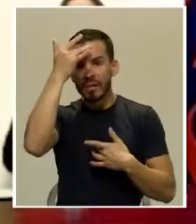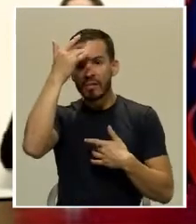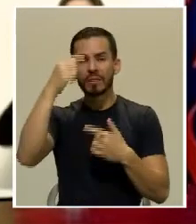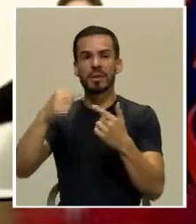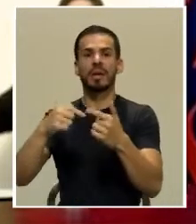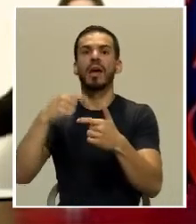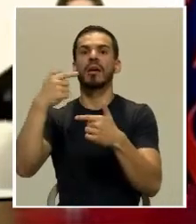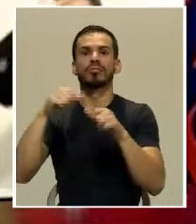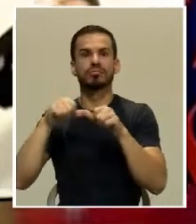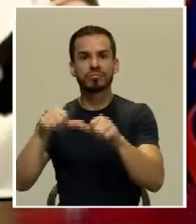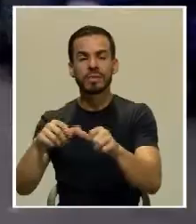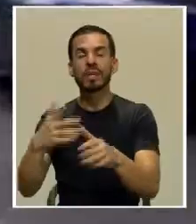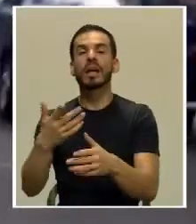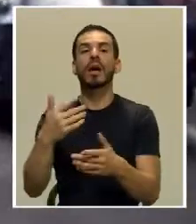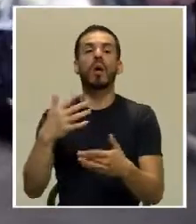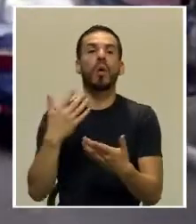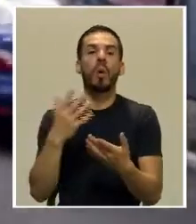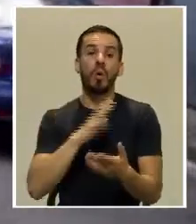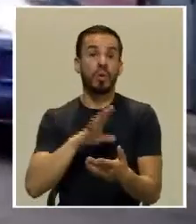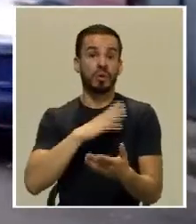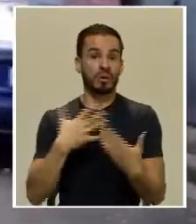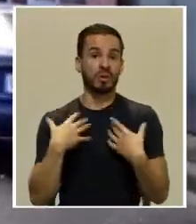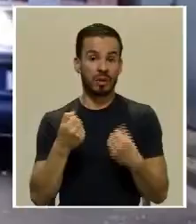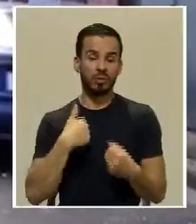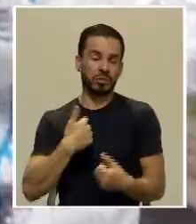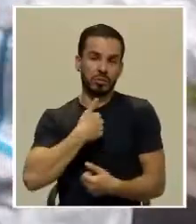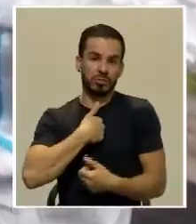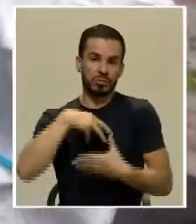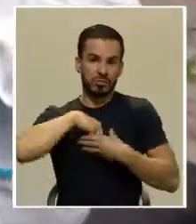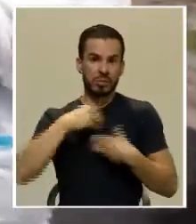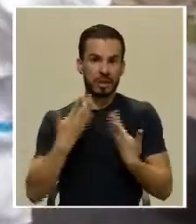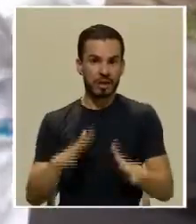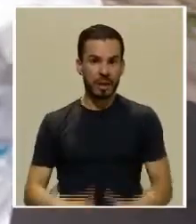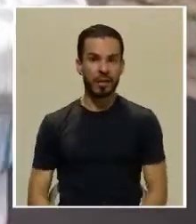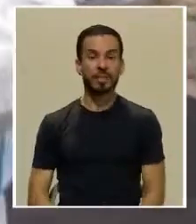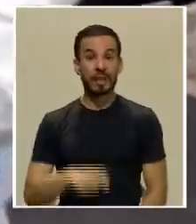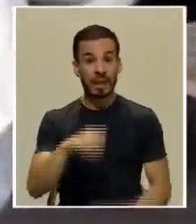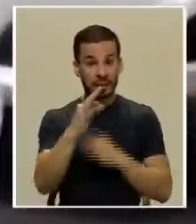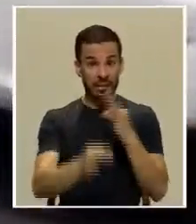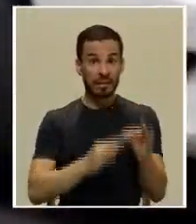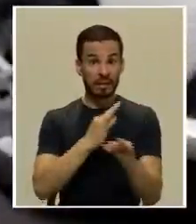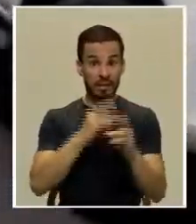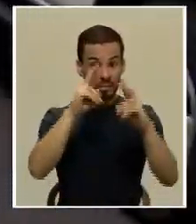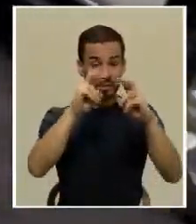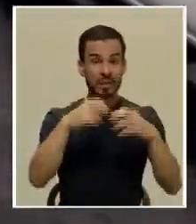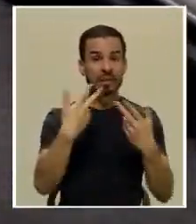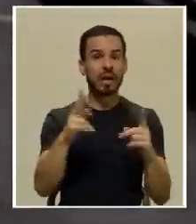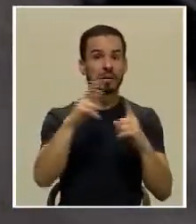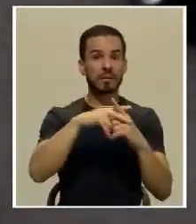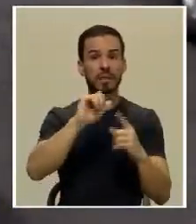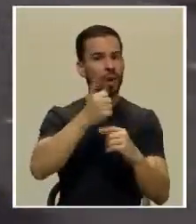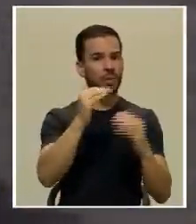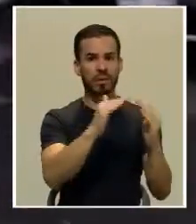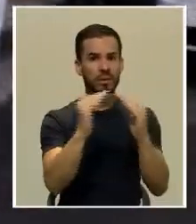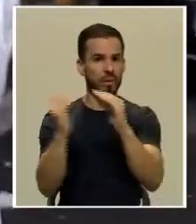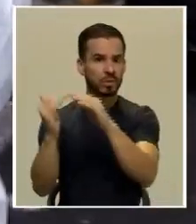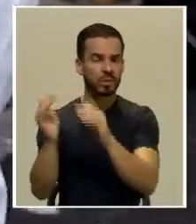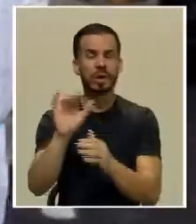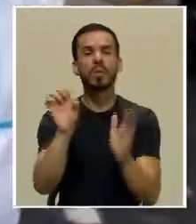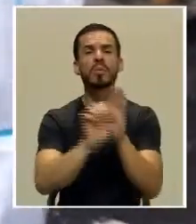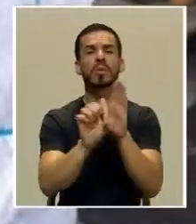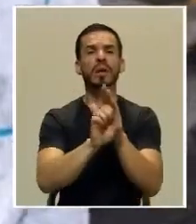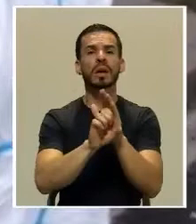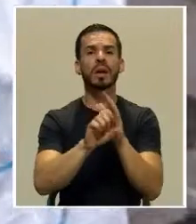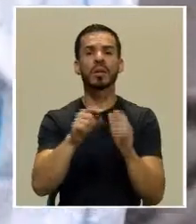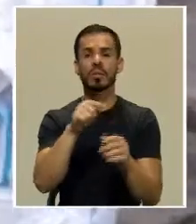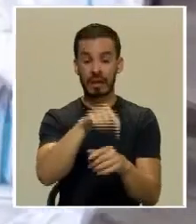crónicas o la condición de salud de la cual nosotros padecemos. Este tipo de tamizaje ya se aplica en otras comunidades. Por